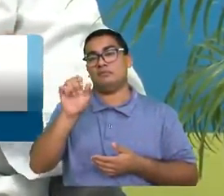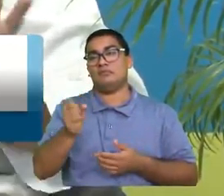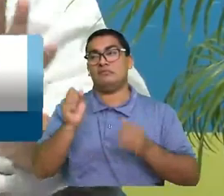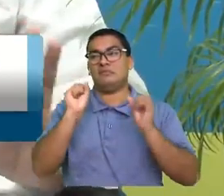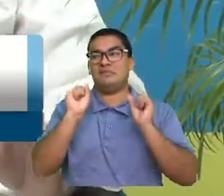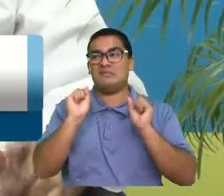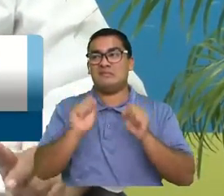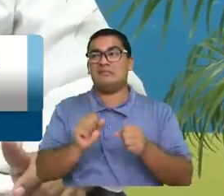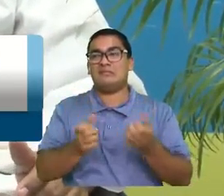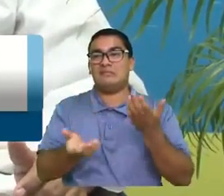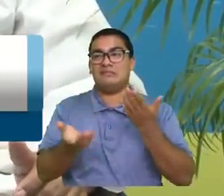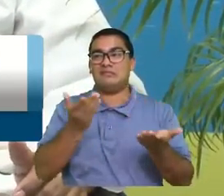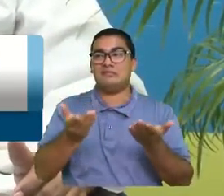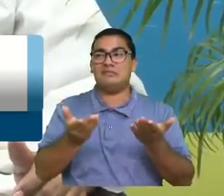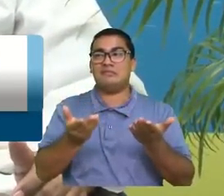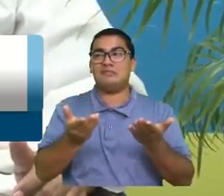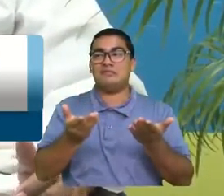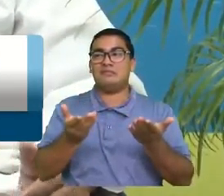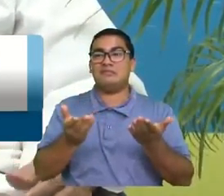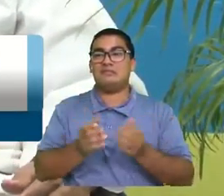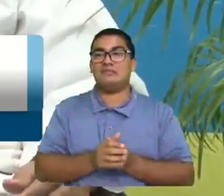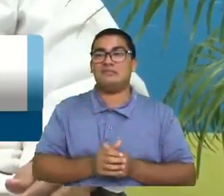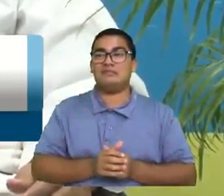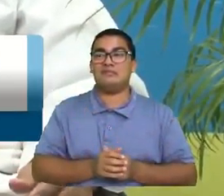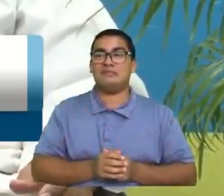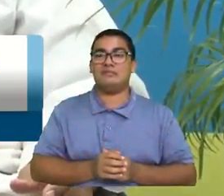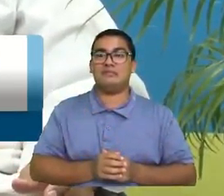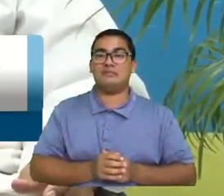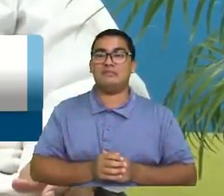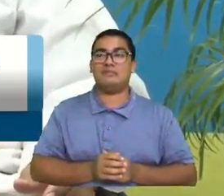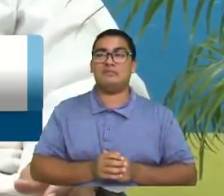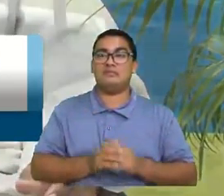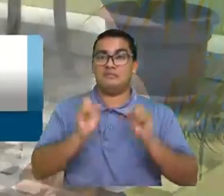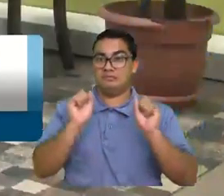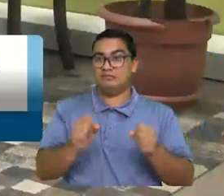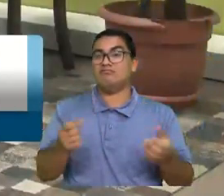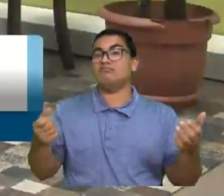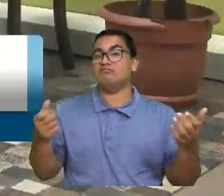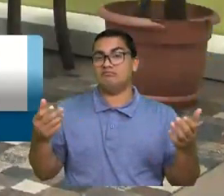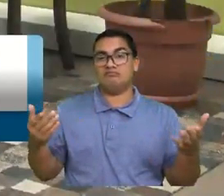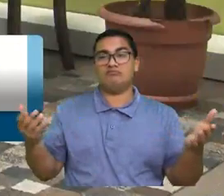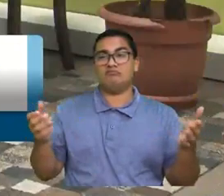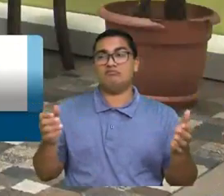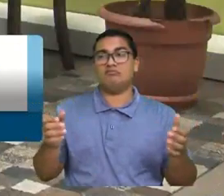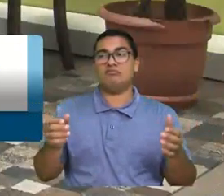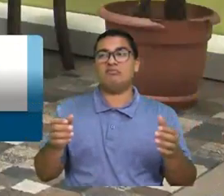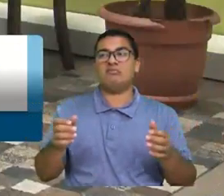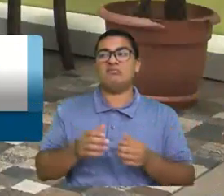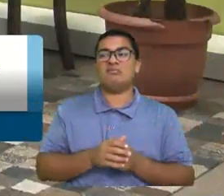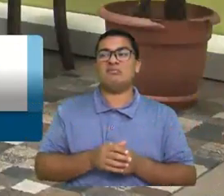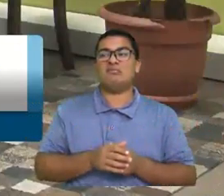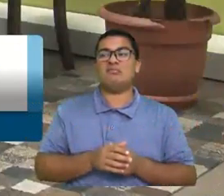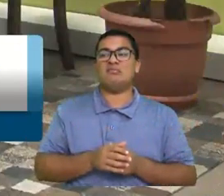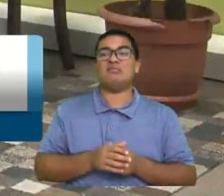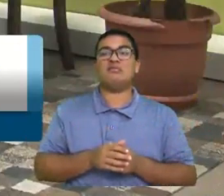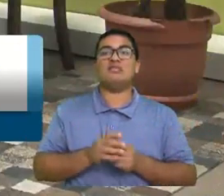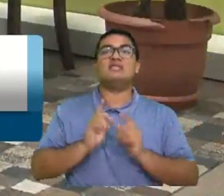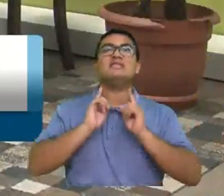algunas veces hasta estar combinada, y uno dice... Ah, combinada, ¿se puede combinar? Sí, puede decir una faringoamigdalitis. O